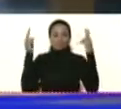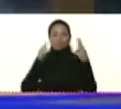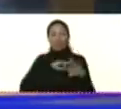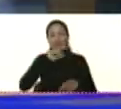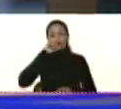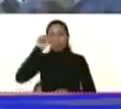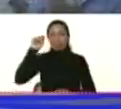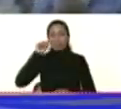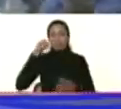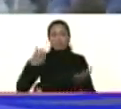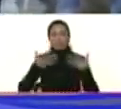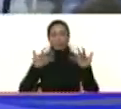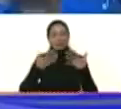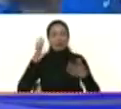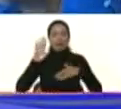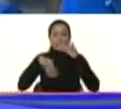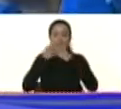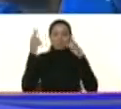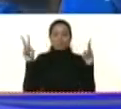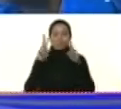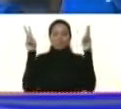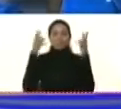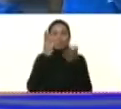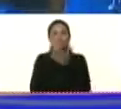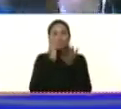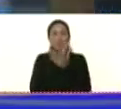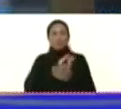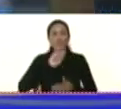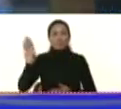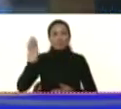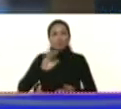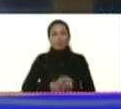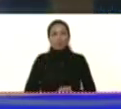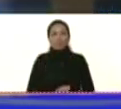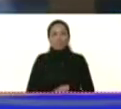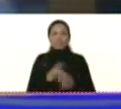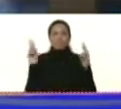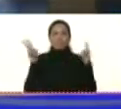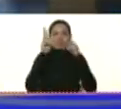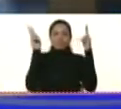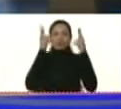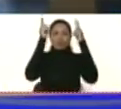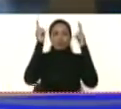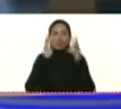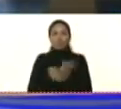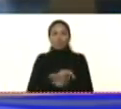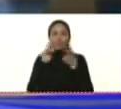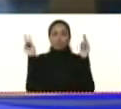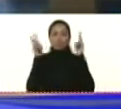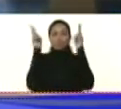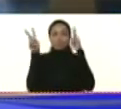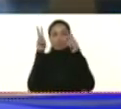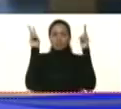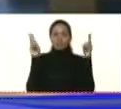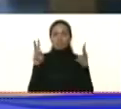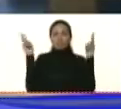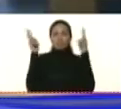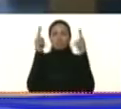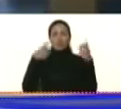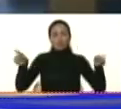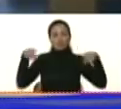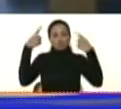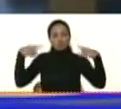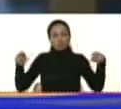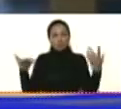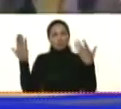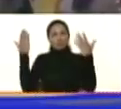vida! ¡Hasta la victoria siempre, patria! ¡Venceremos, venceremos, venceremos! ¡Música!